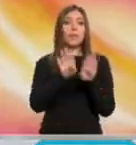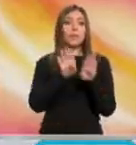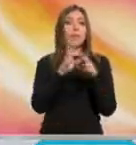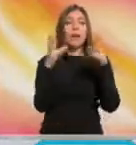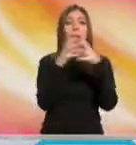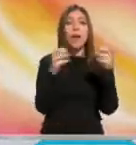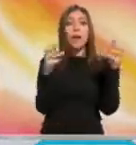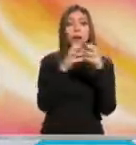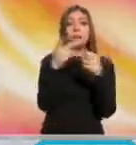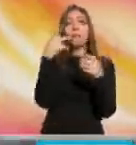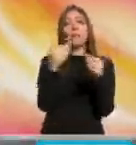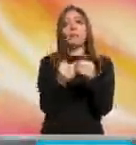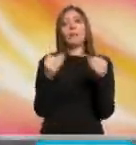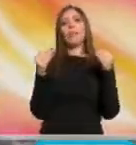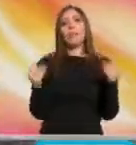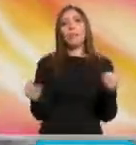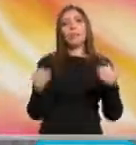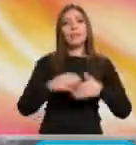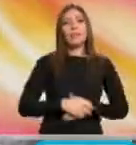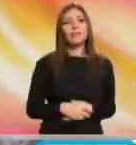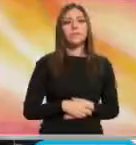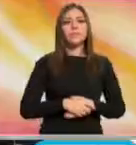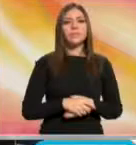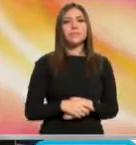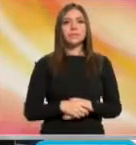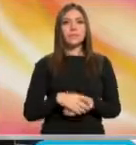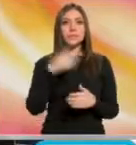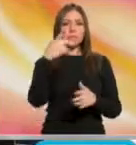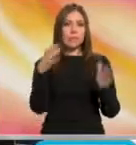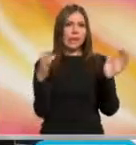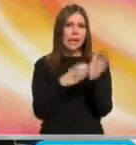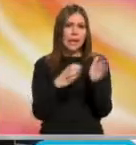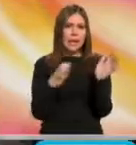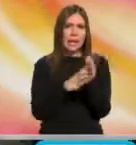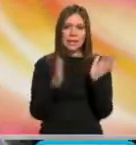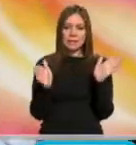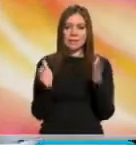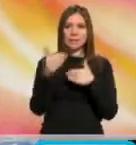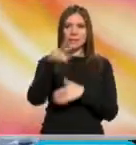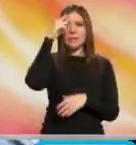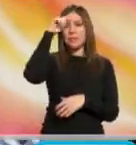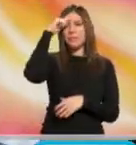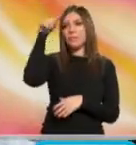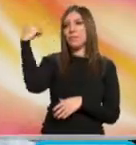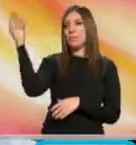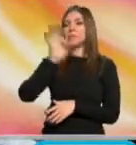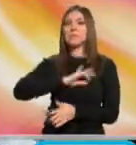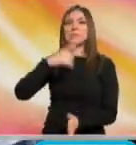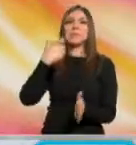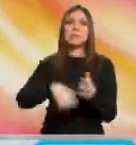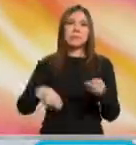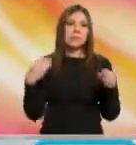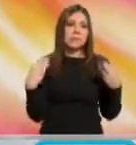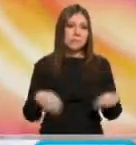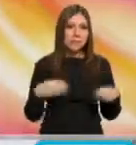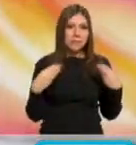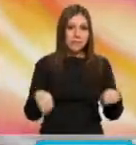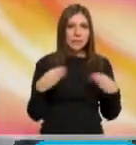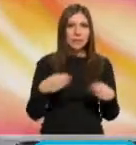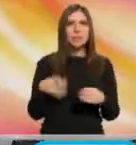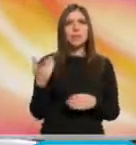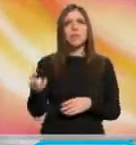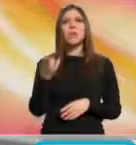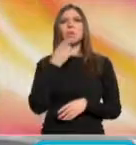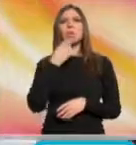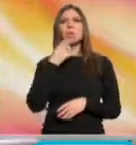pero con tierra. Esta es una cajita que se puede encontrar en cualquier parte del mercado. Reusada, además de los Reusada,